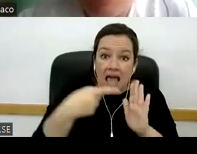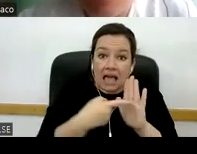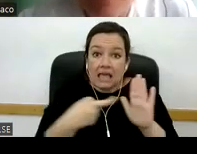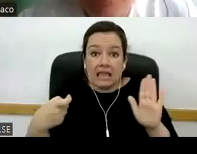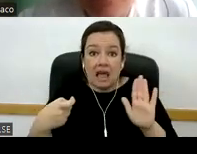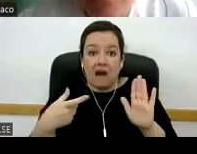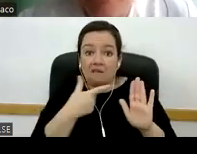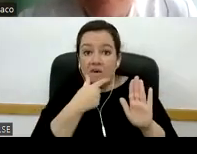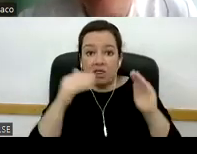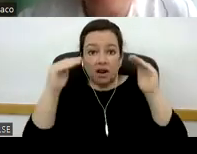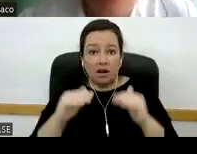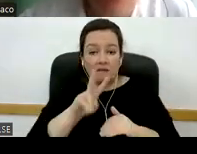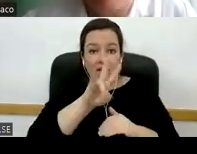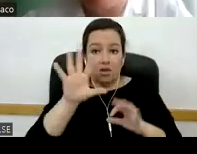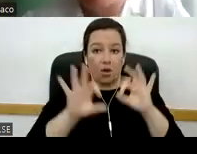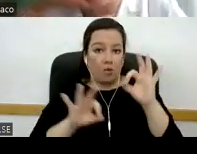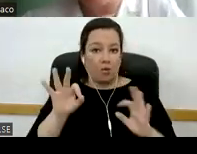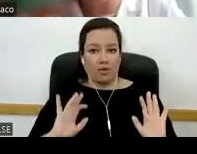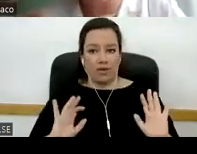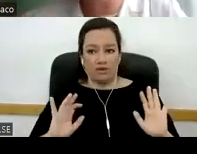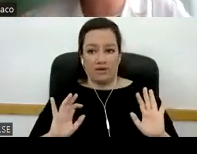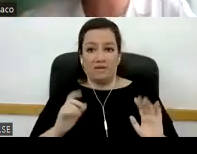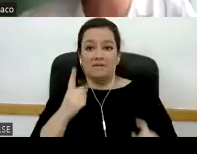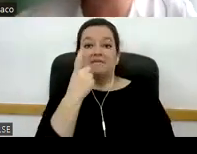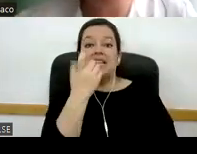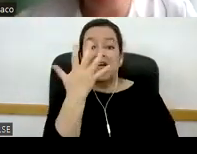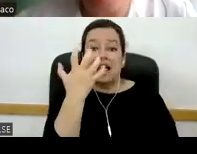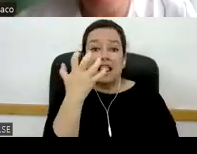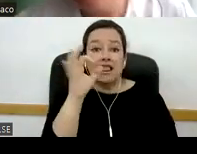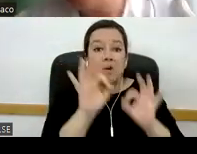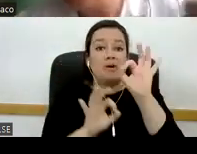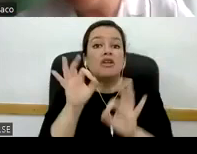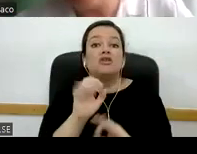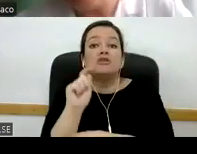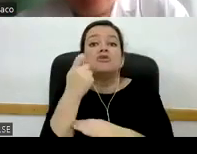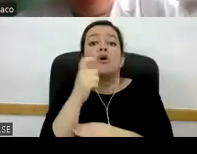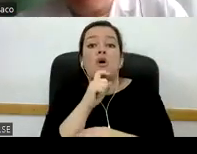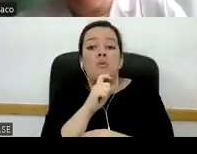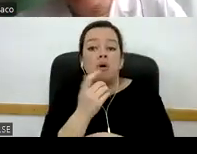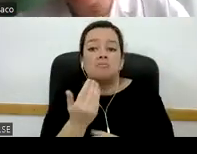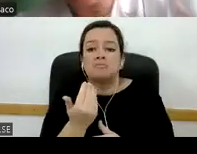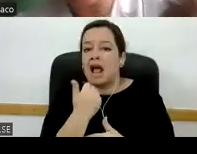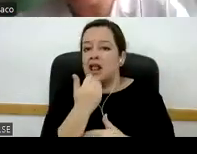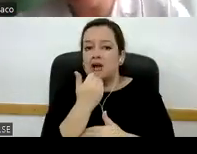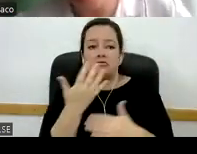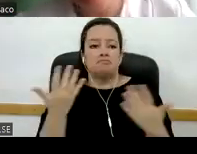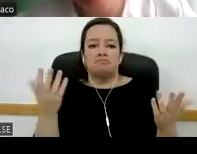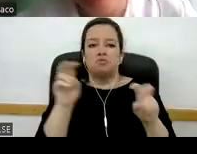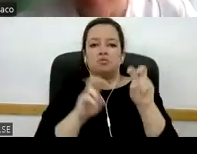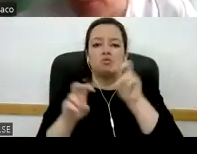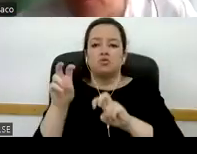un 25%. Luego el otro 5% a lo mejor lo podemos conseguir pues mediante, o sea, normalizando la tensión a través